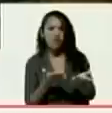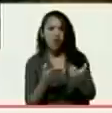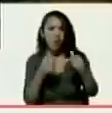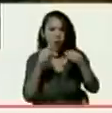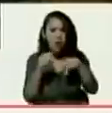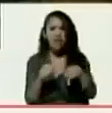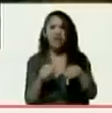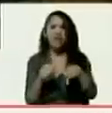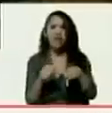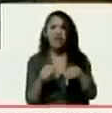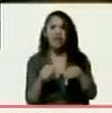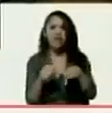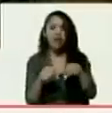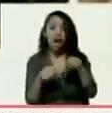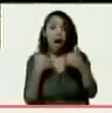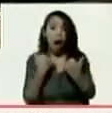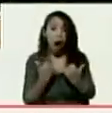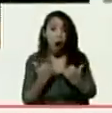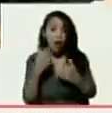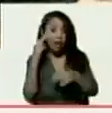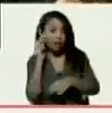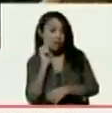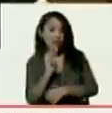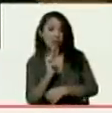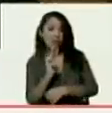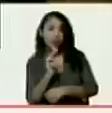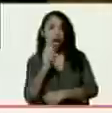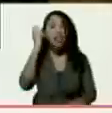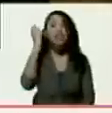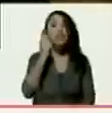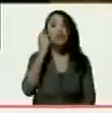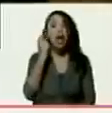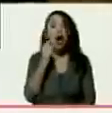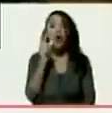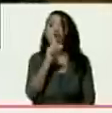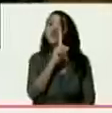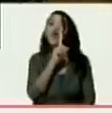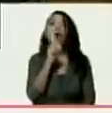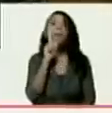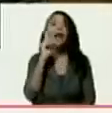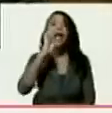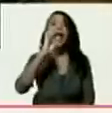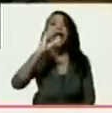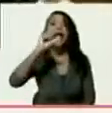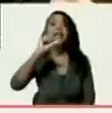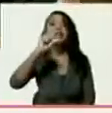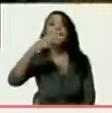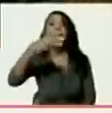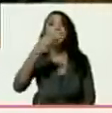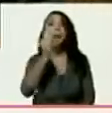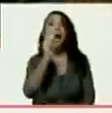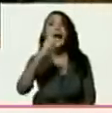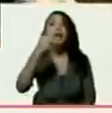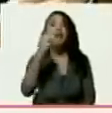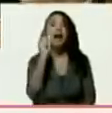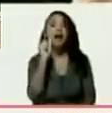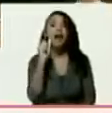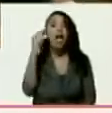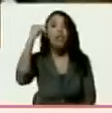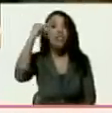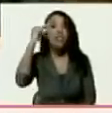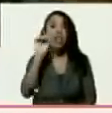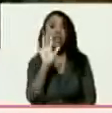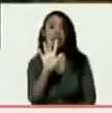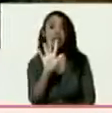De eso se van a dar cuenta ahora. El diputado España, ¿qué se llama, verdad? El día 5 se